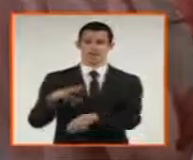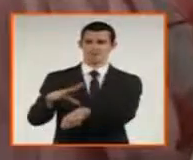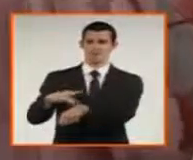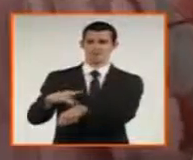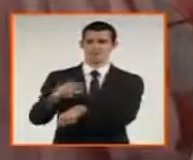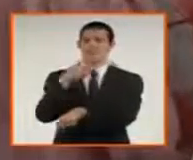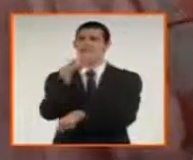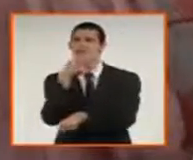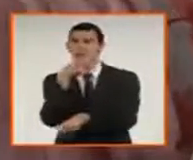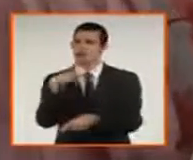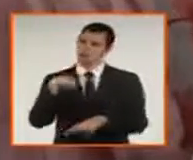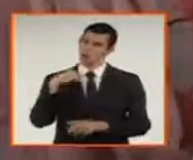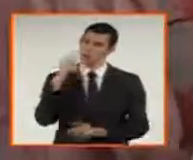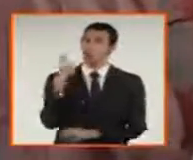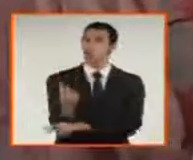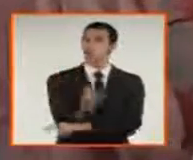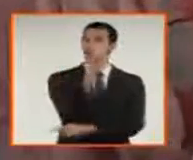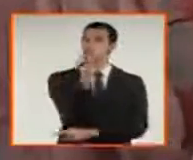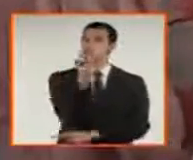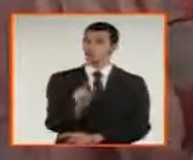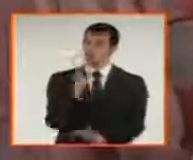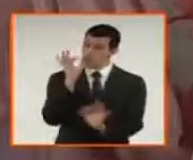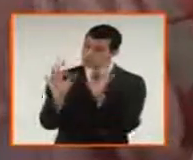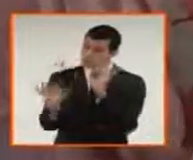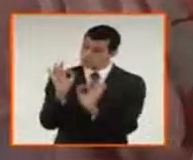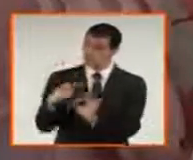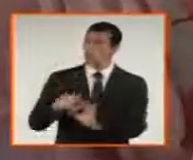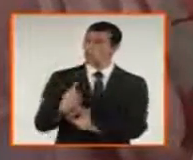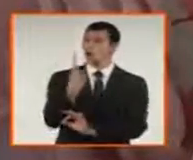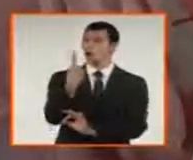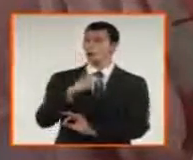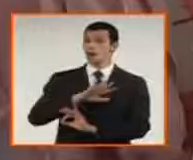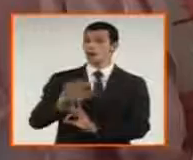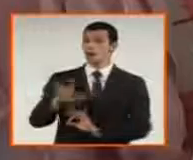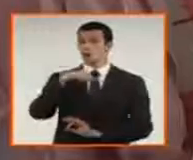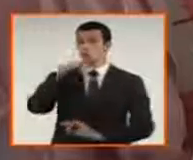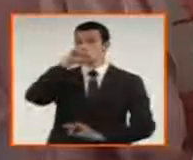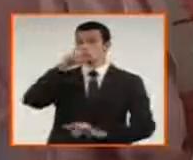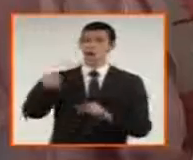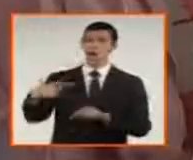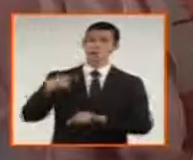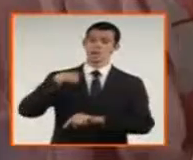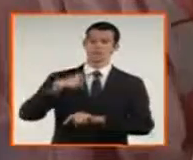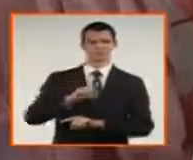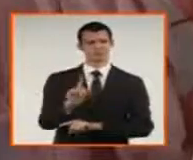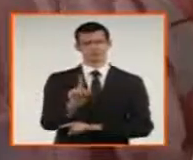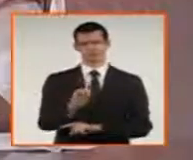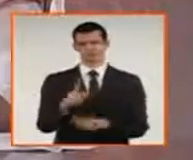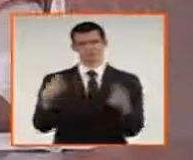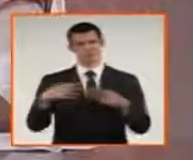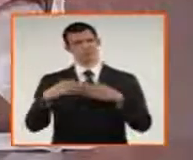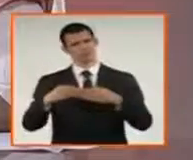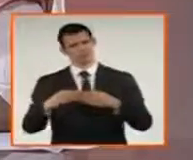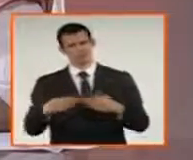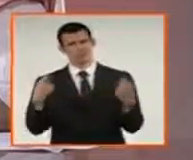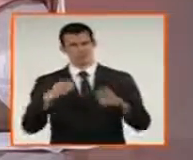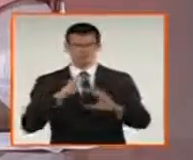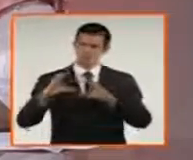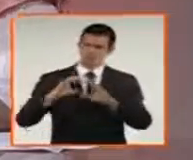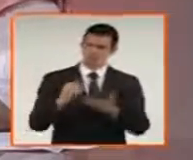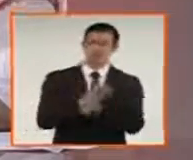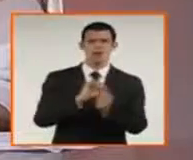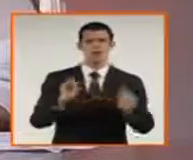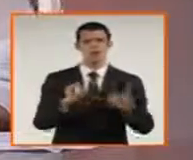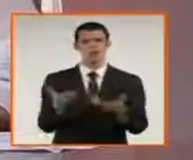puede tener acceso a esa persona. ¿Qué pasa también, ¿no? Eso pasa mucho. Entonces hay que ser muy cuidadoso para respetar, porque es